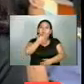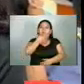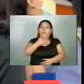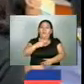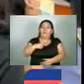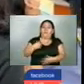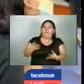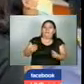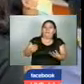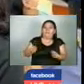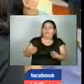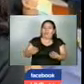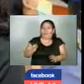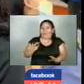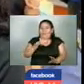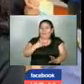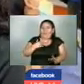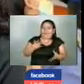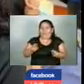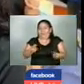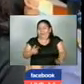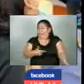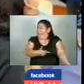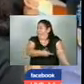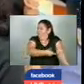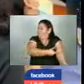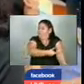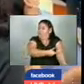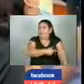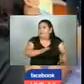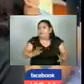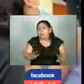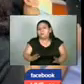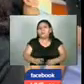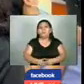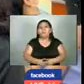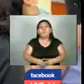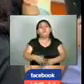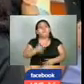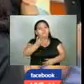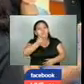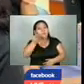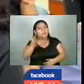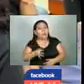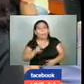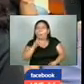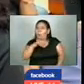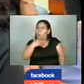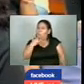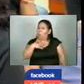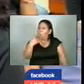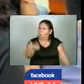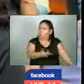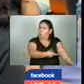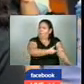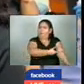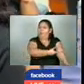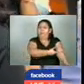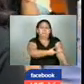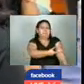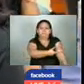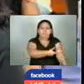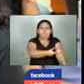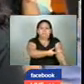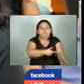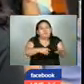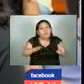principio sí tenía miedo porque me dan bastante miedo las agujas y todo eso, pero la verdad es que ni siquiera sentí, o sea,